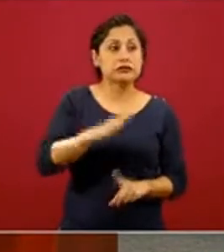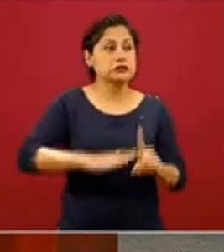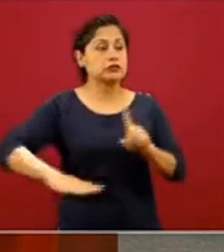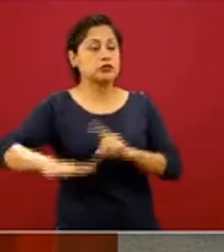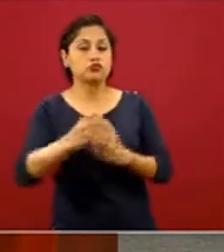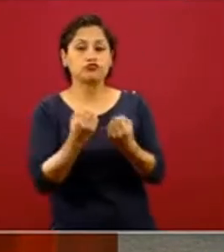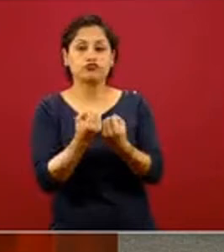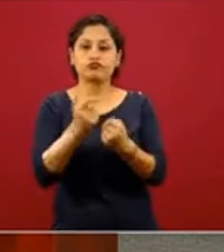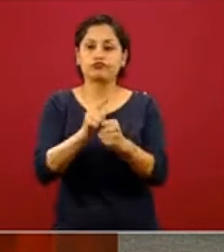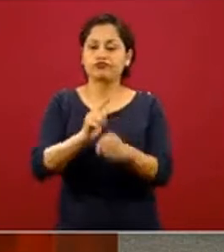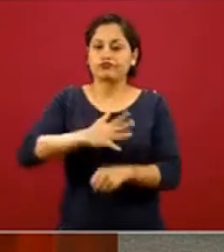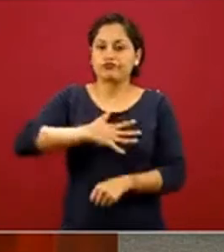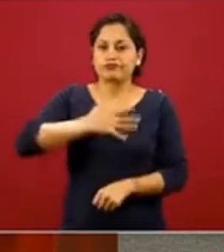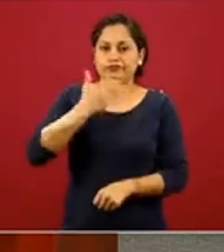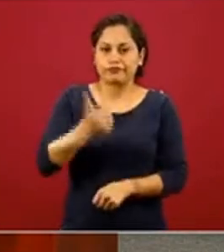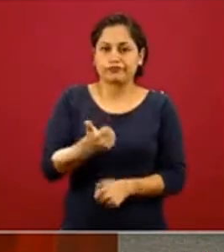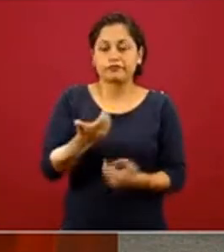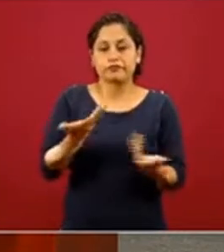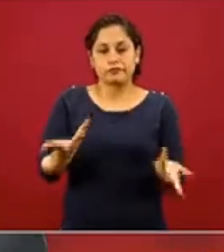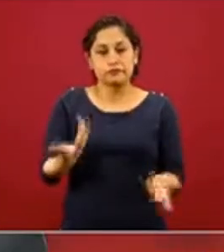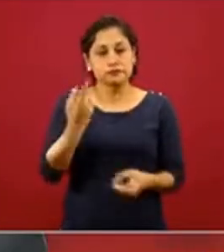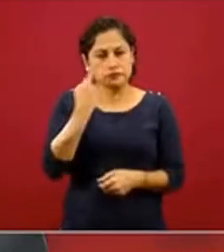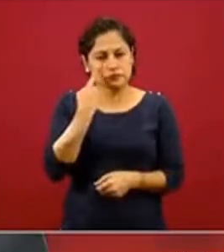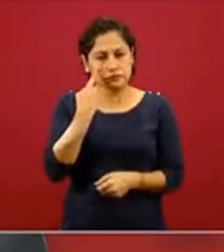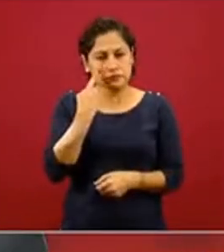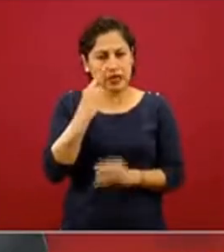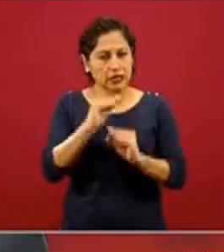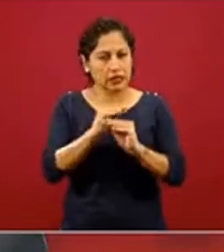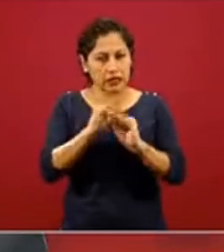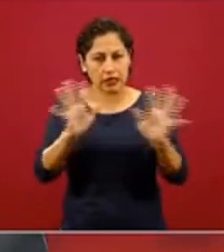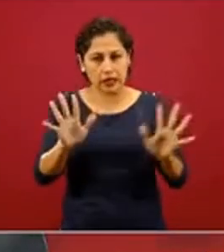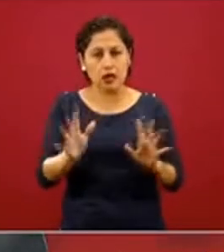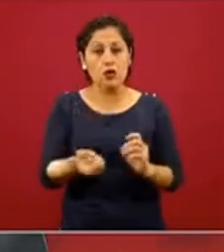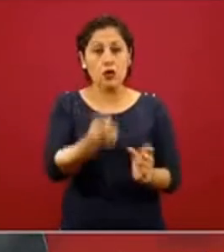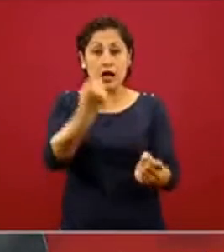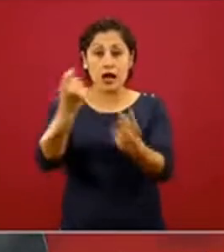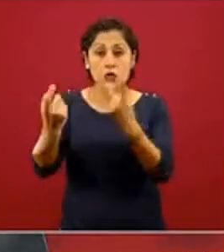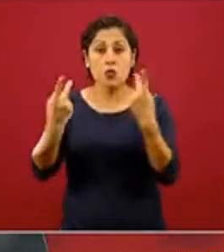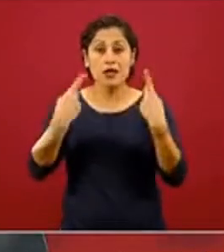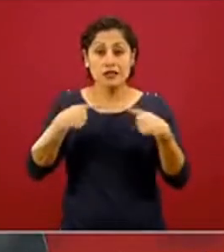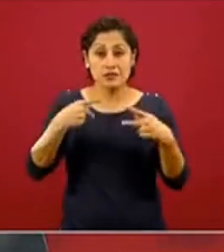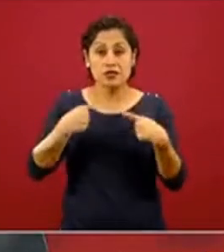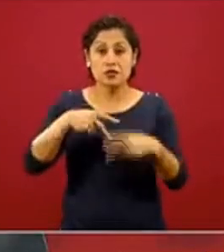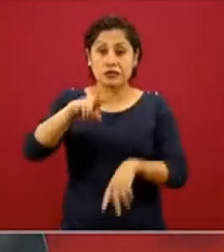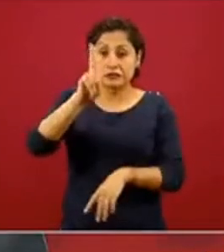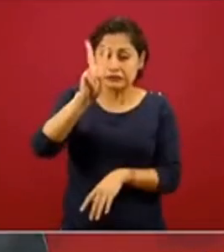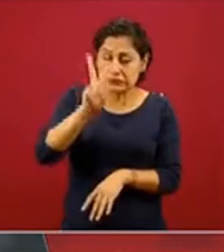mayor claridad, hay personas que podrían estar en grave